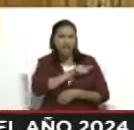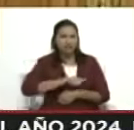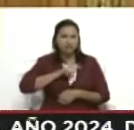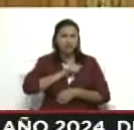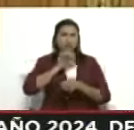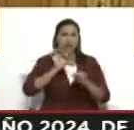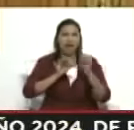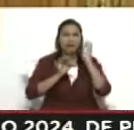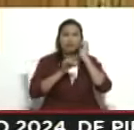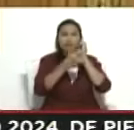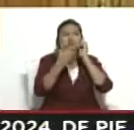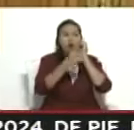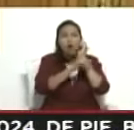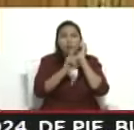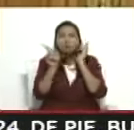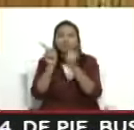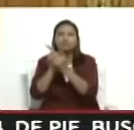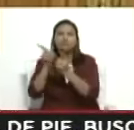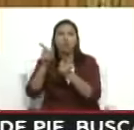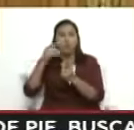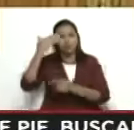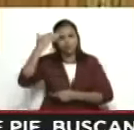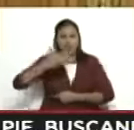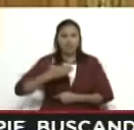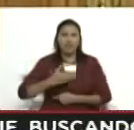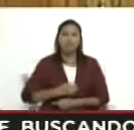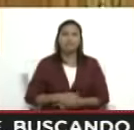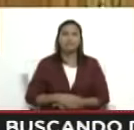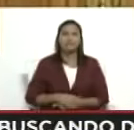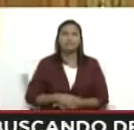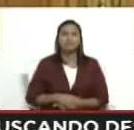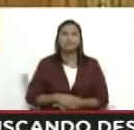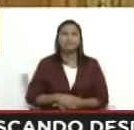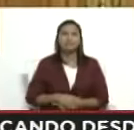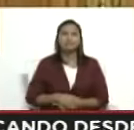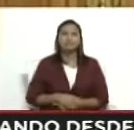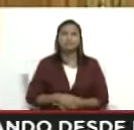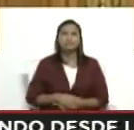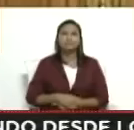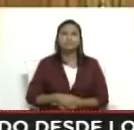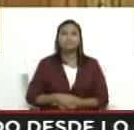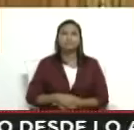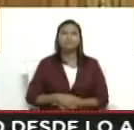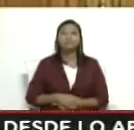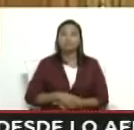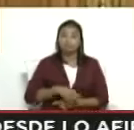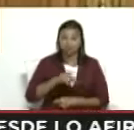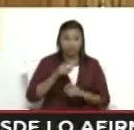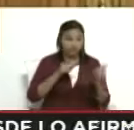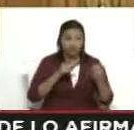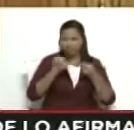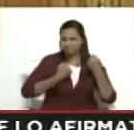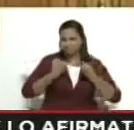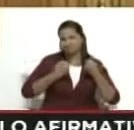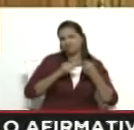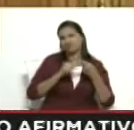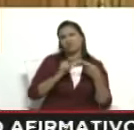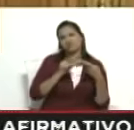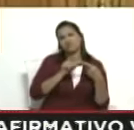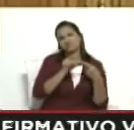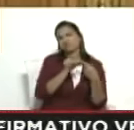a los comandantes. Allá están los compañeros del partido. Y se fue para allá, y se fue Maniglia.